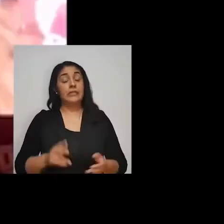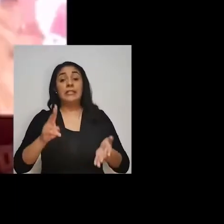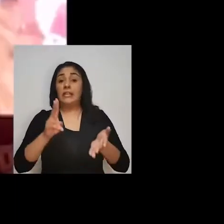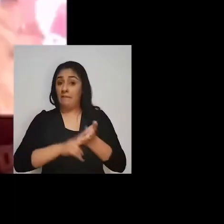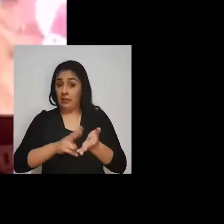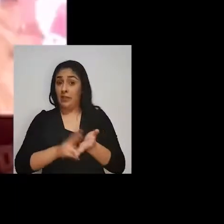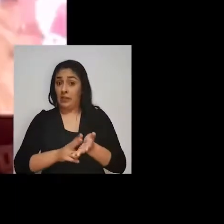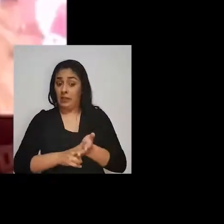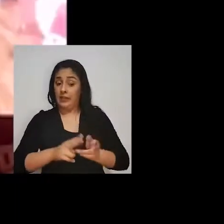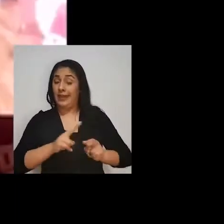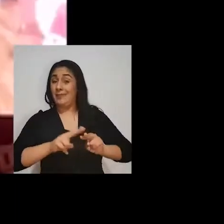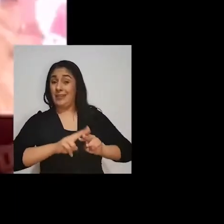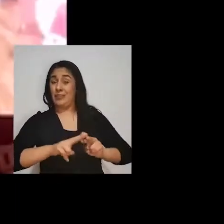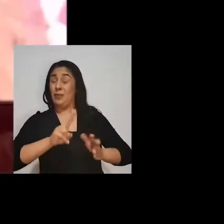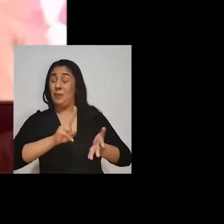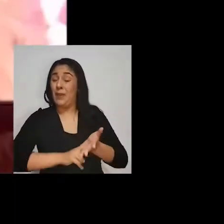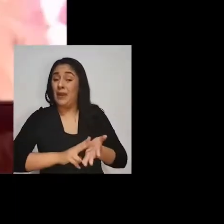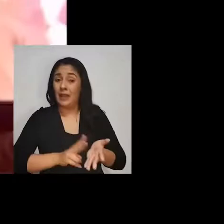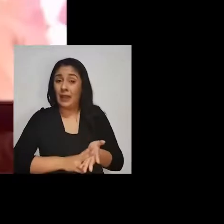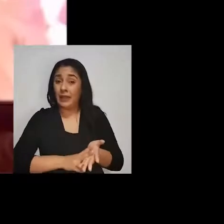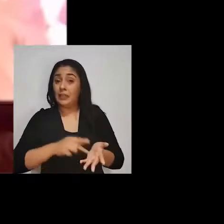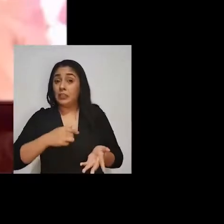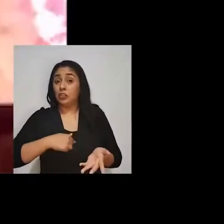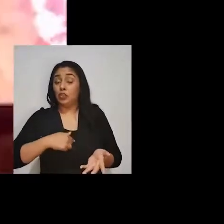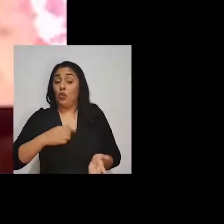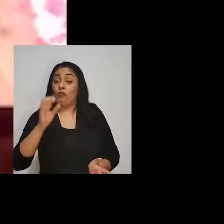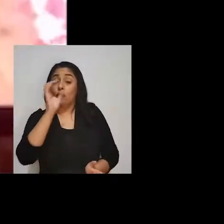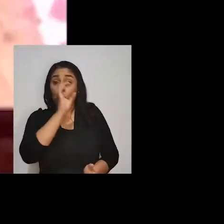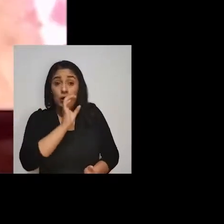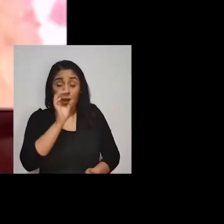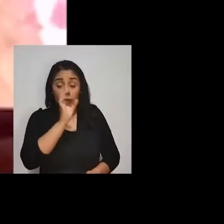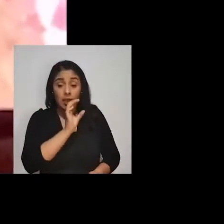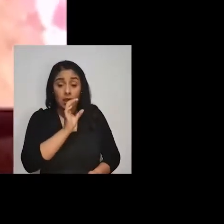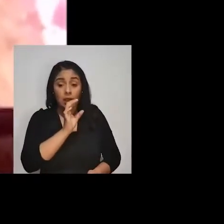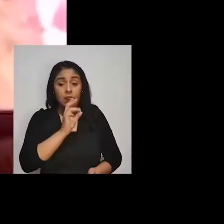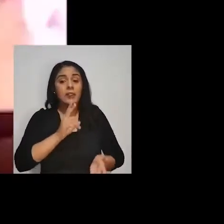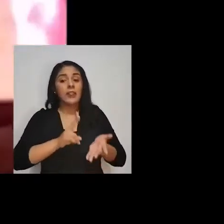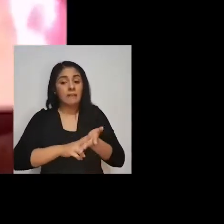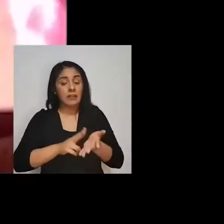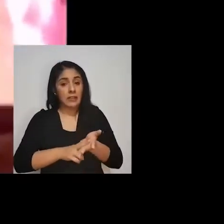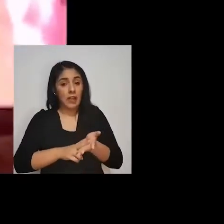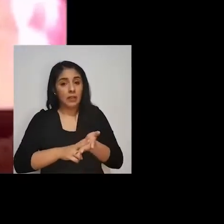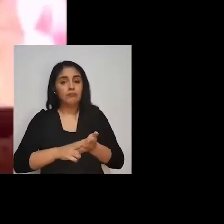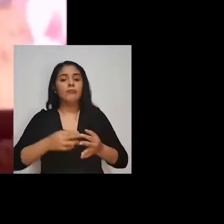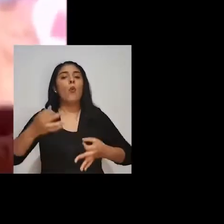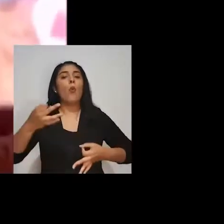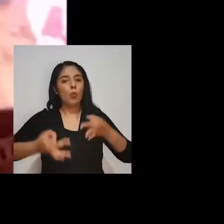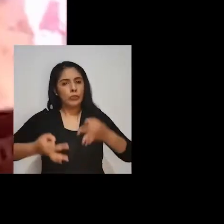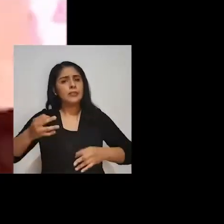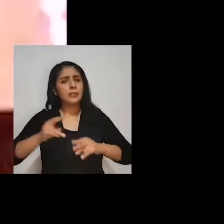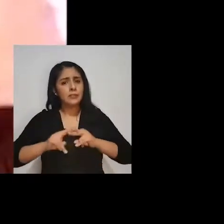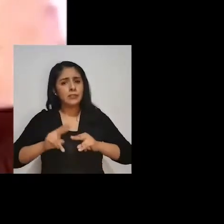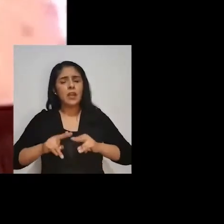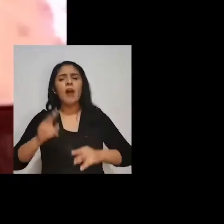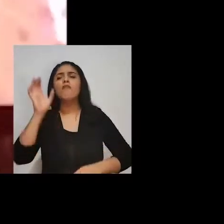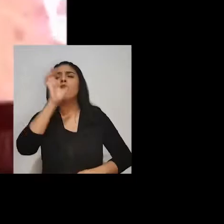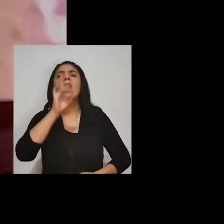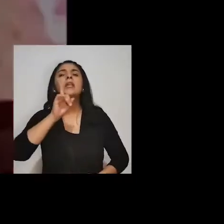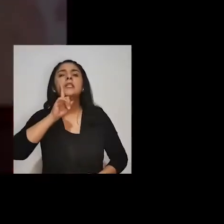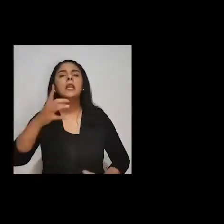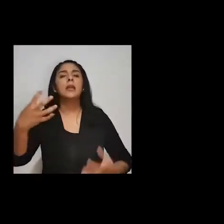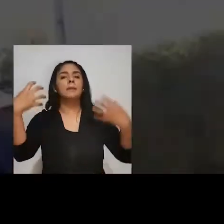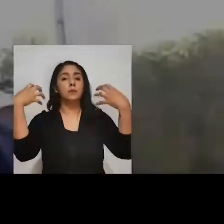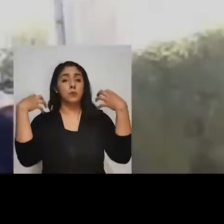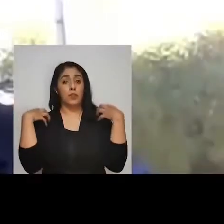La verdadera reparación que buscaría realmente es que se hiciera justicia, nomás buscar al